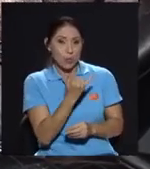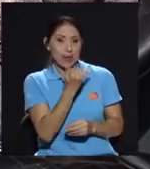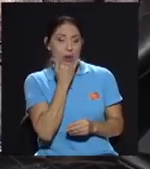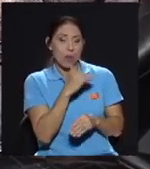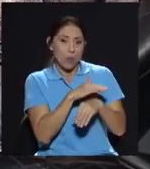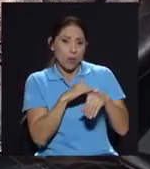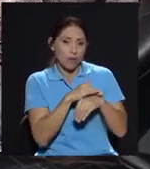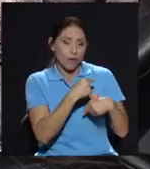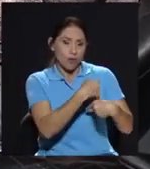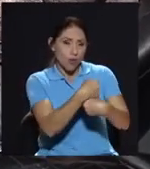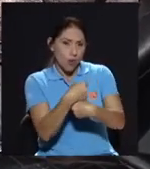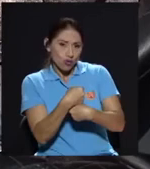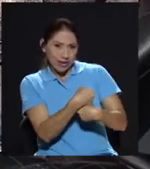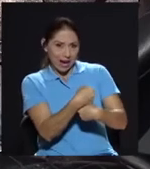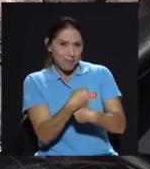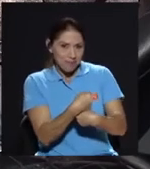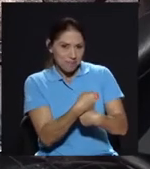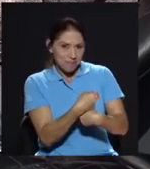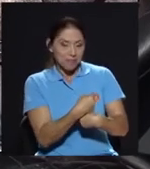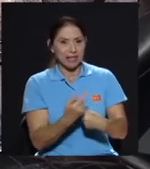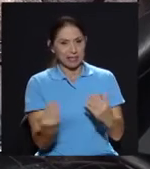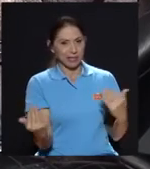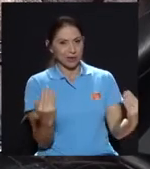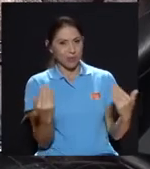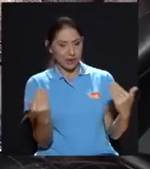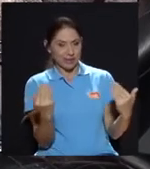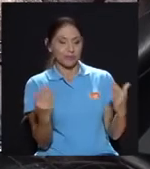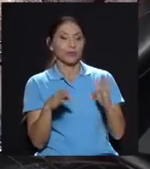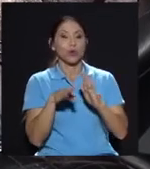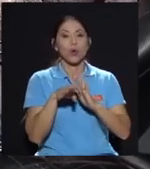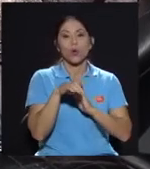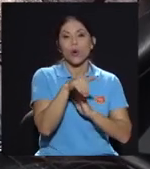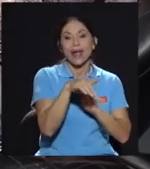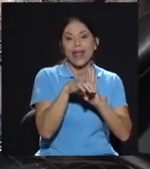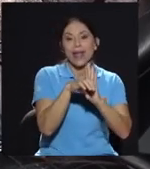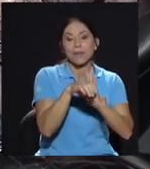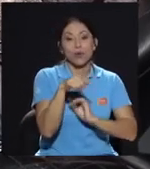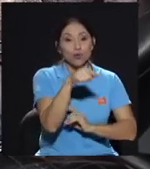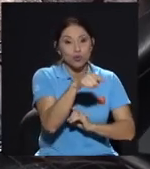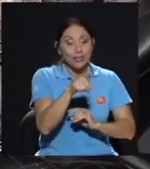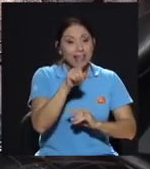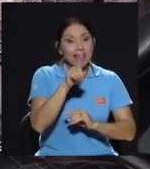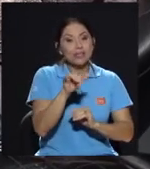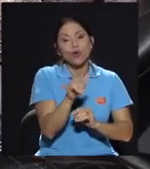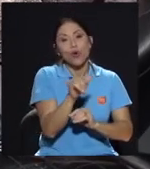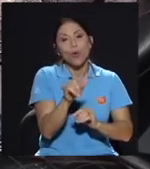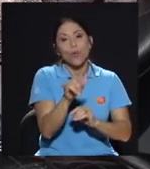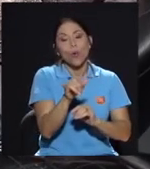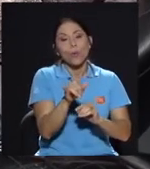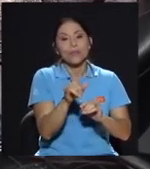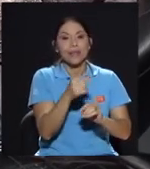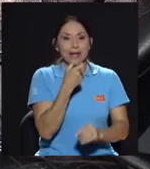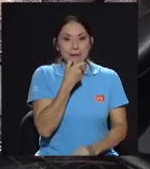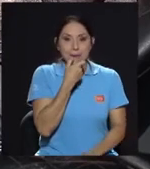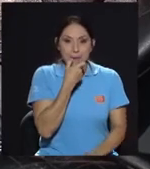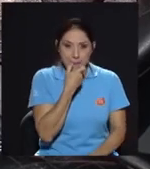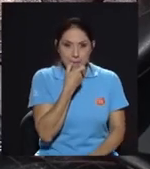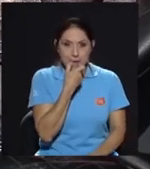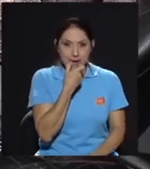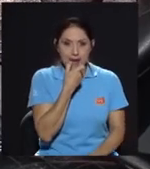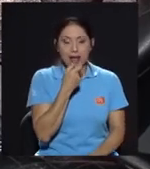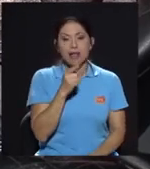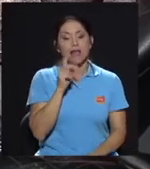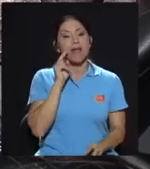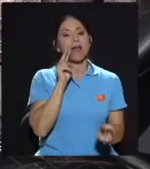el árbitro o la comisión de arbitraje que garantiza que los goles que se metieron sean